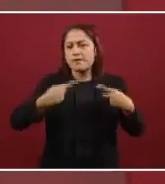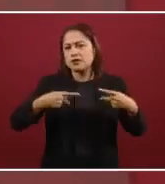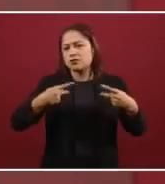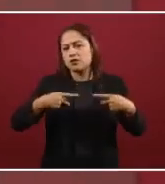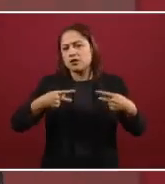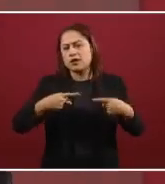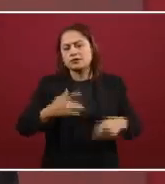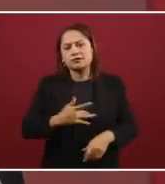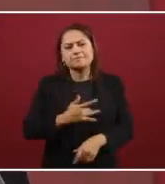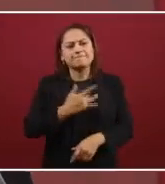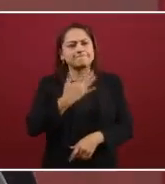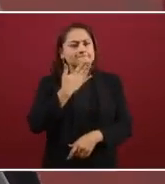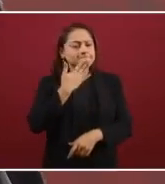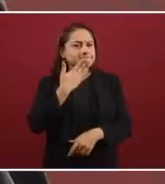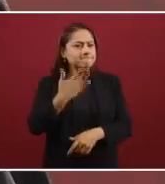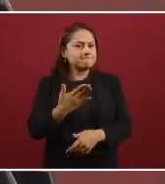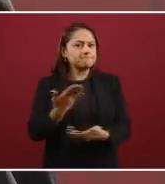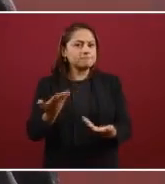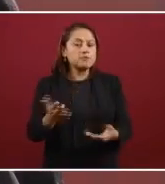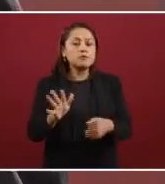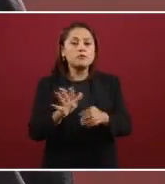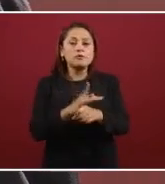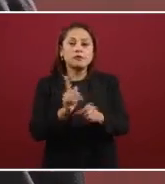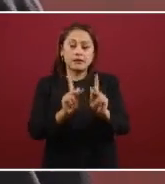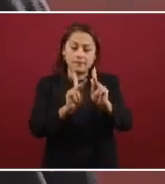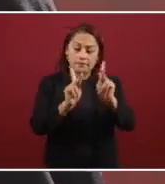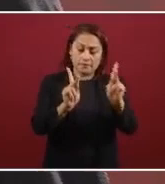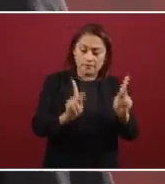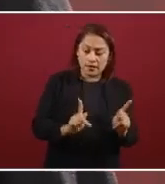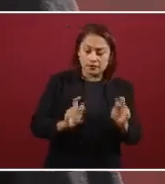la paz y la tranquilidad son frutos de la justicia,